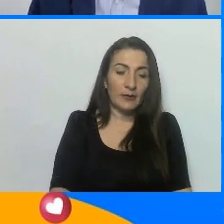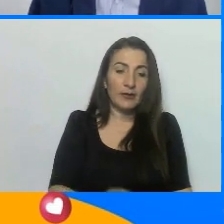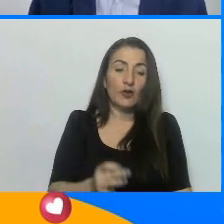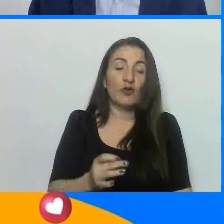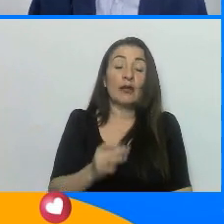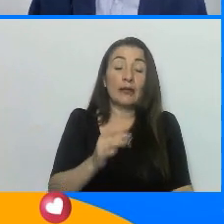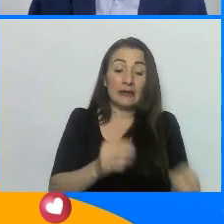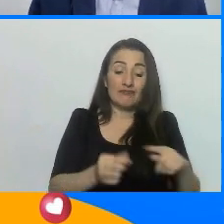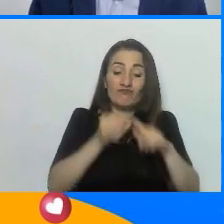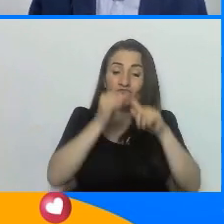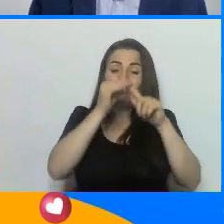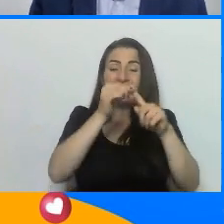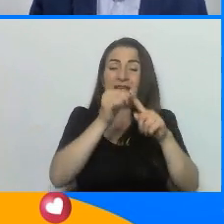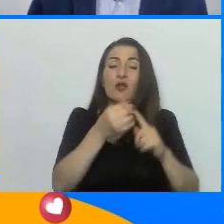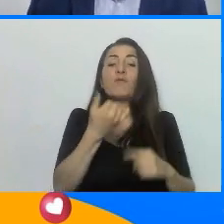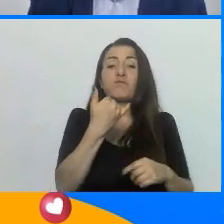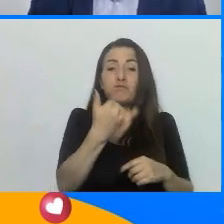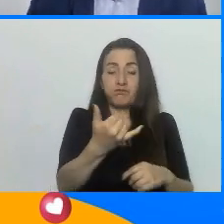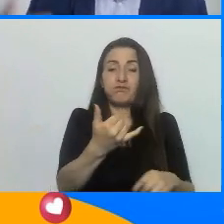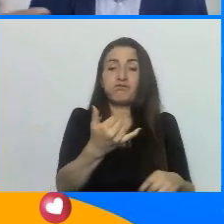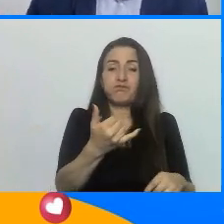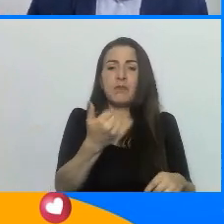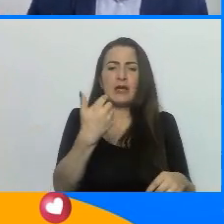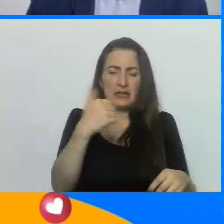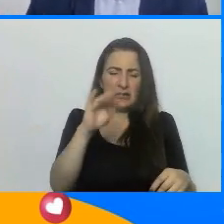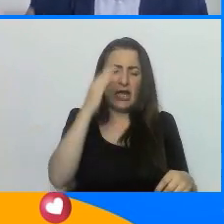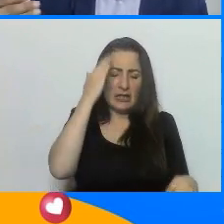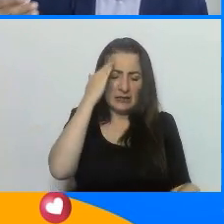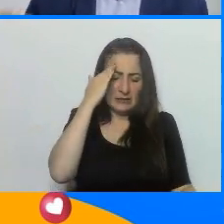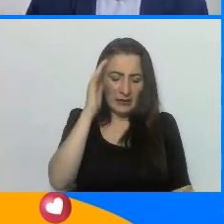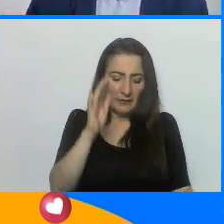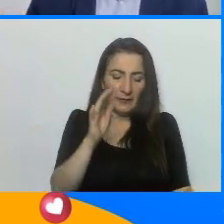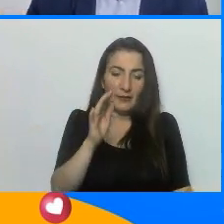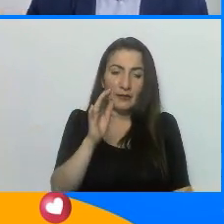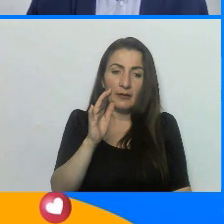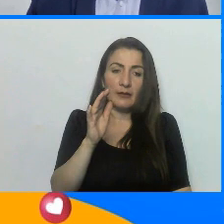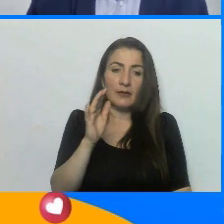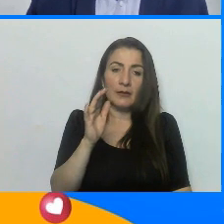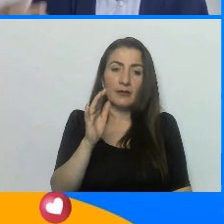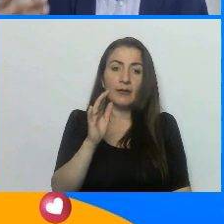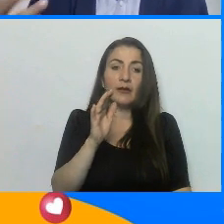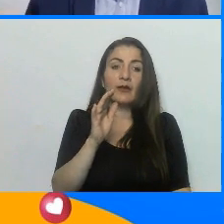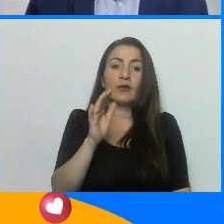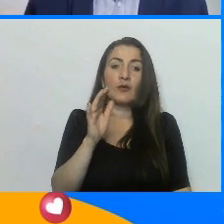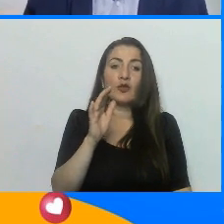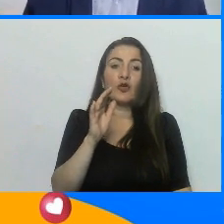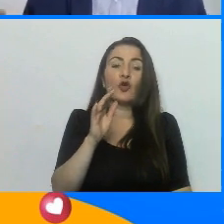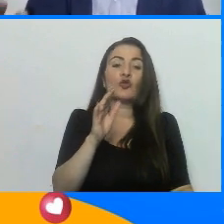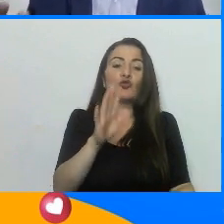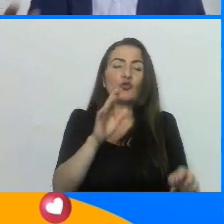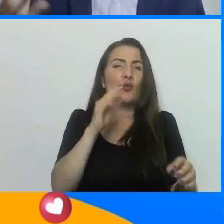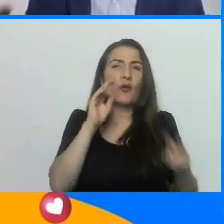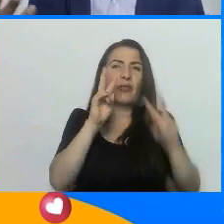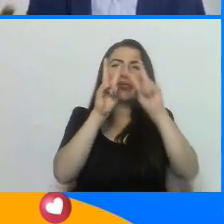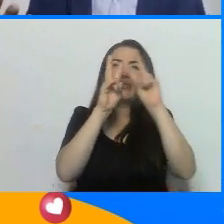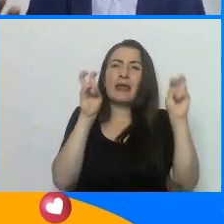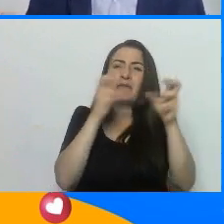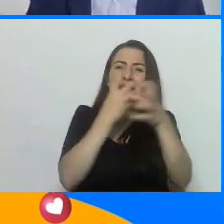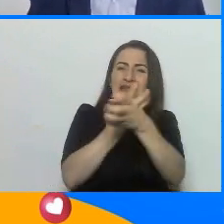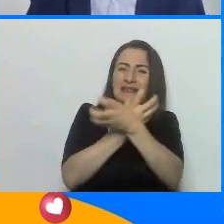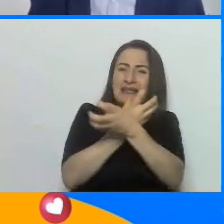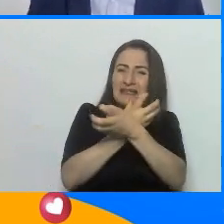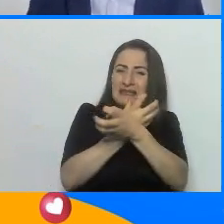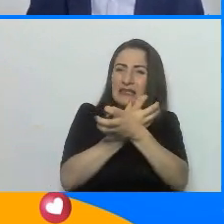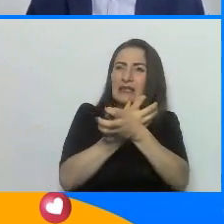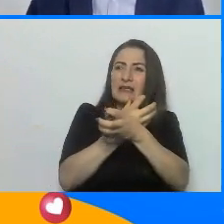fundamental que existía ya voy a hablar, que existía una corriente científica